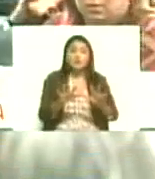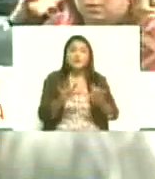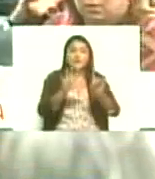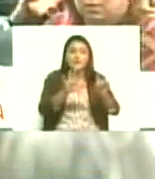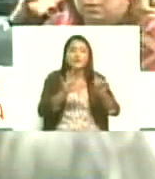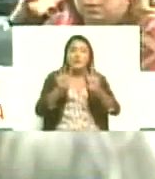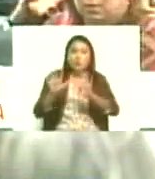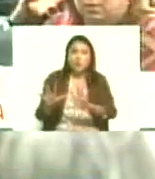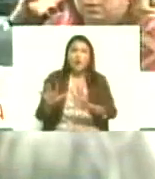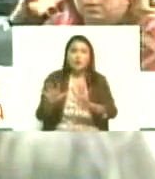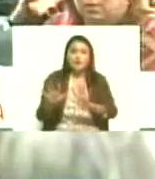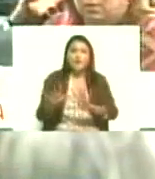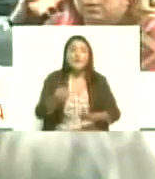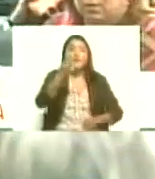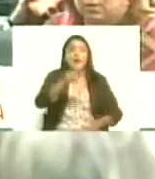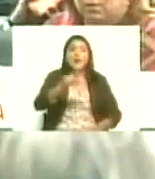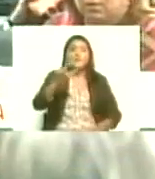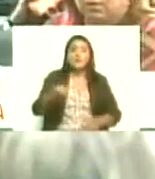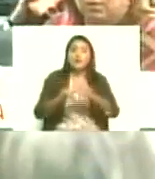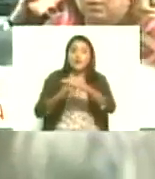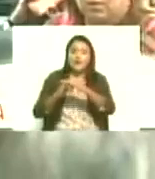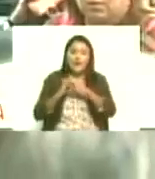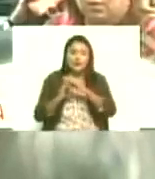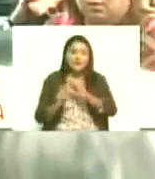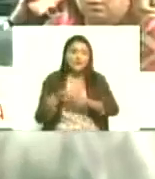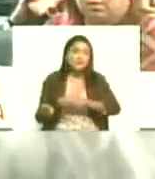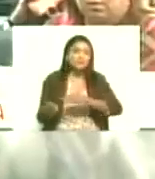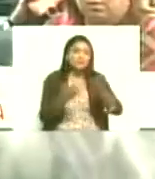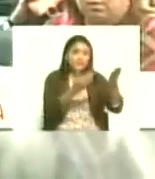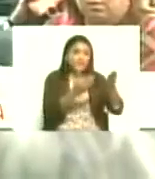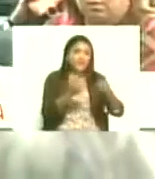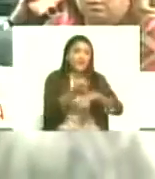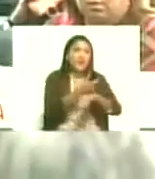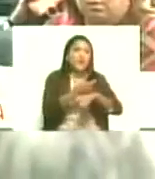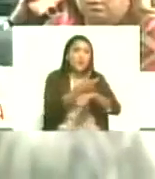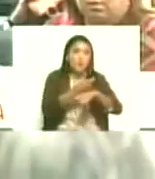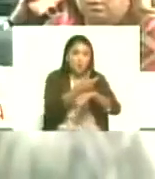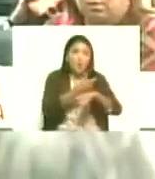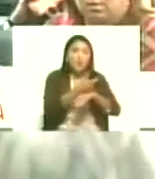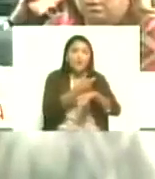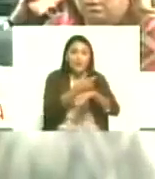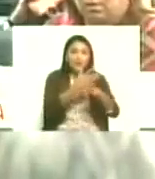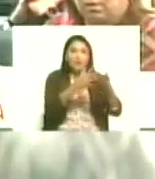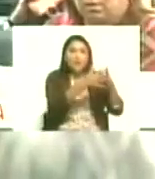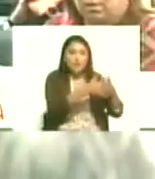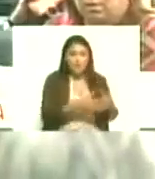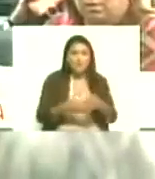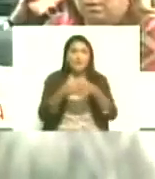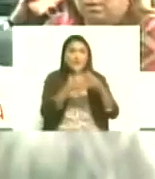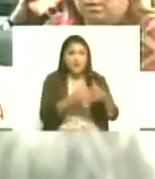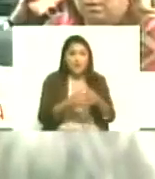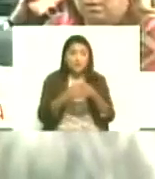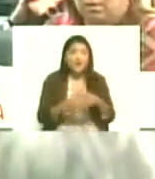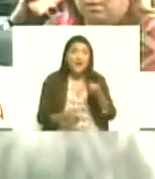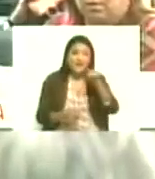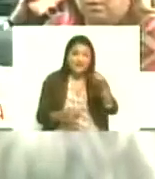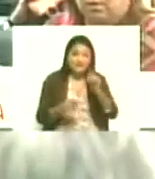dirigido por los ingleses al gobierno norteamericano. Allí se